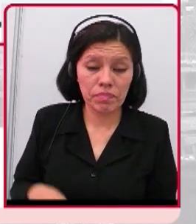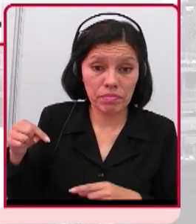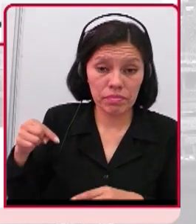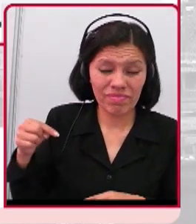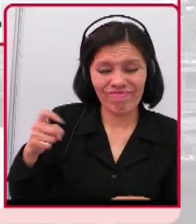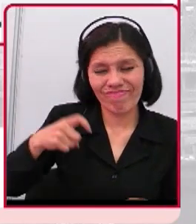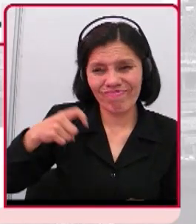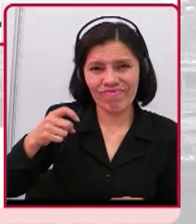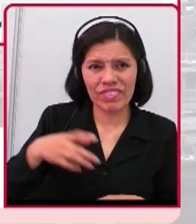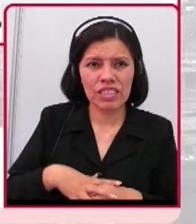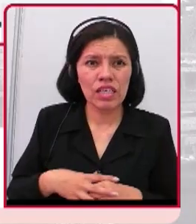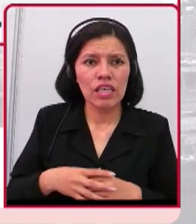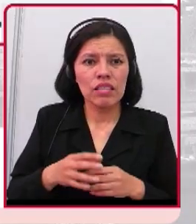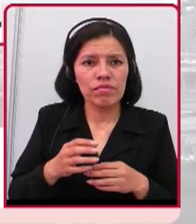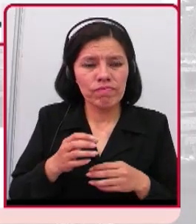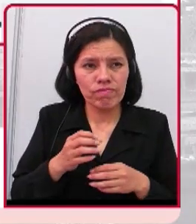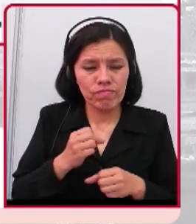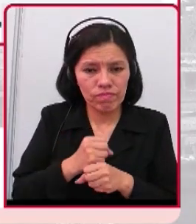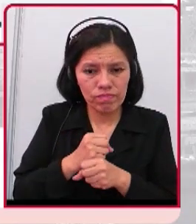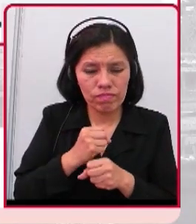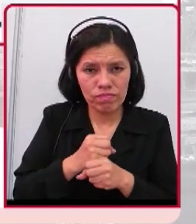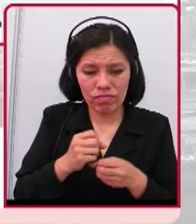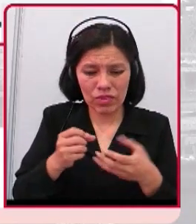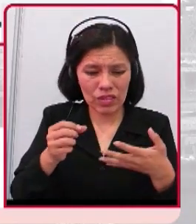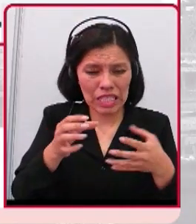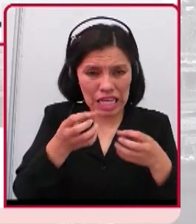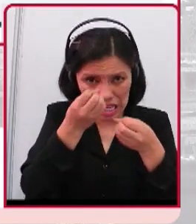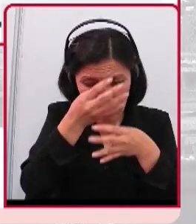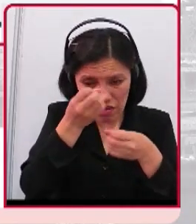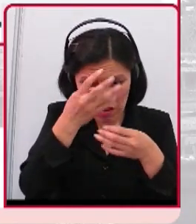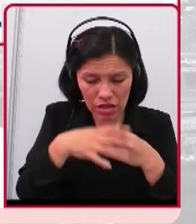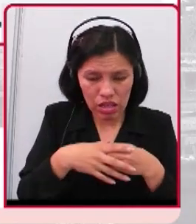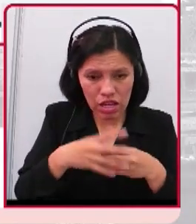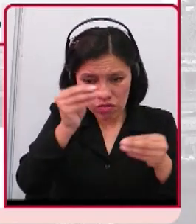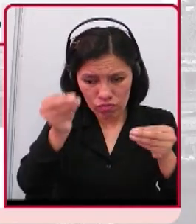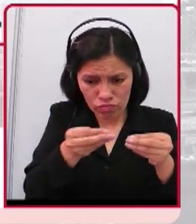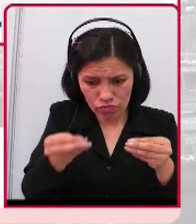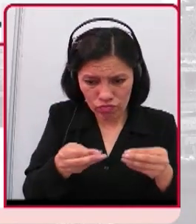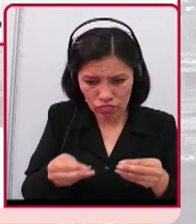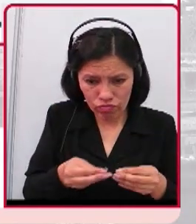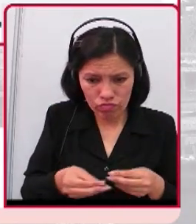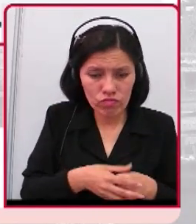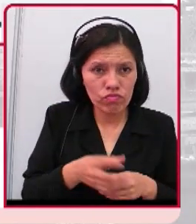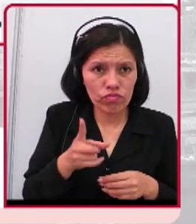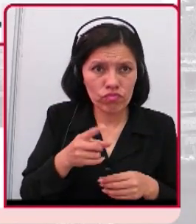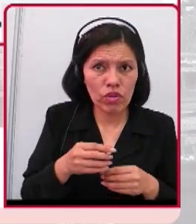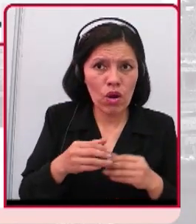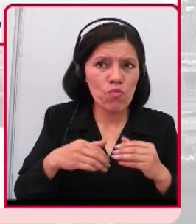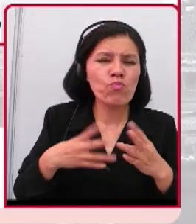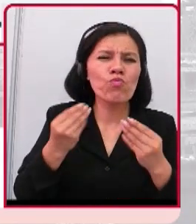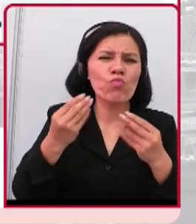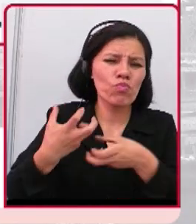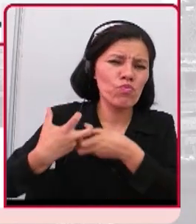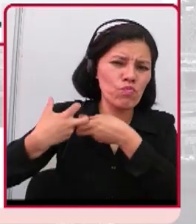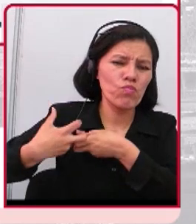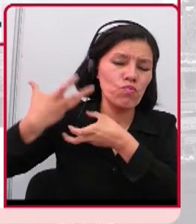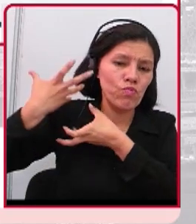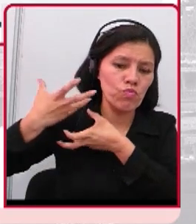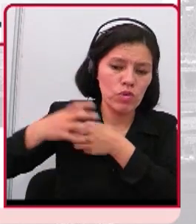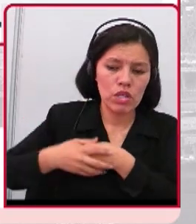tratamiento previo de la data. Para eso recopilamos todos los eventos de sobrecarga que tuvimos durante los últimos 2 años y